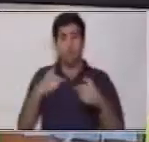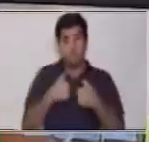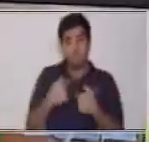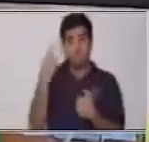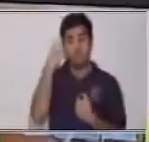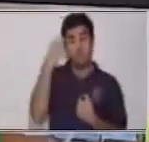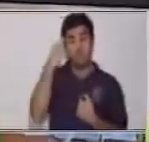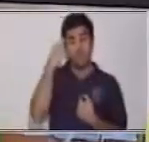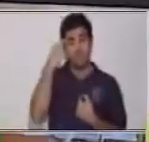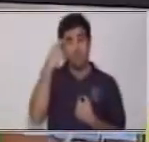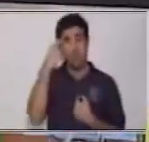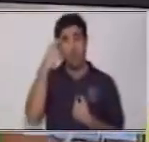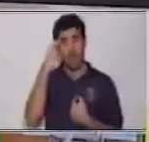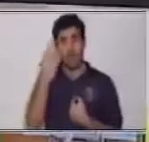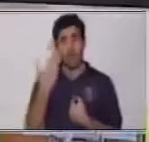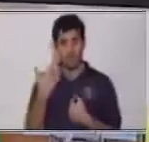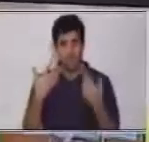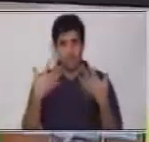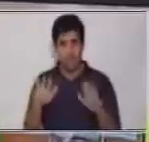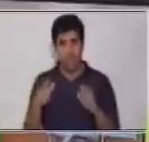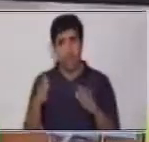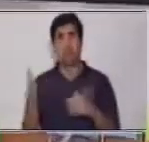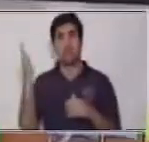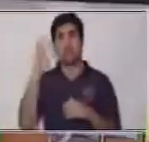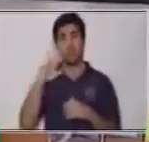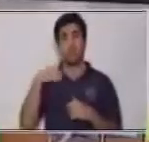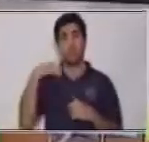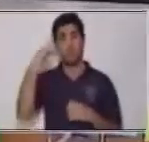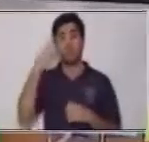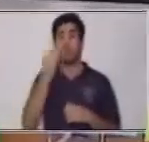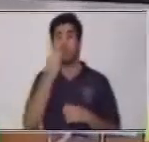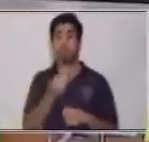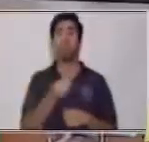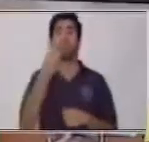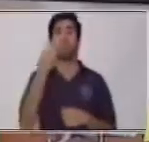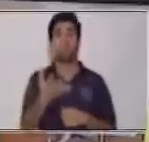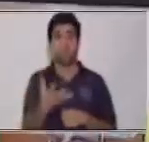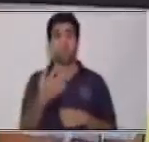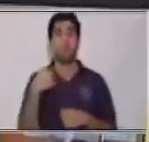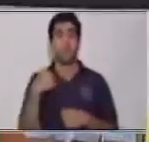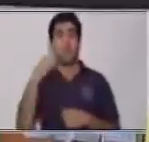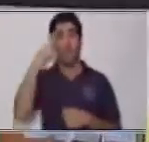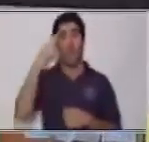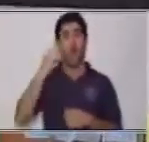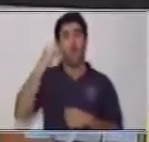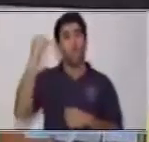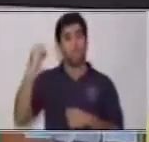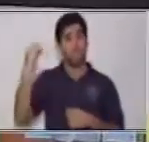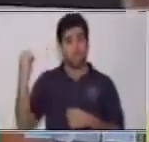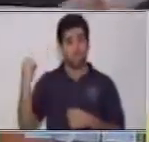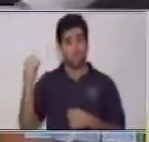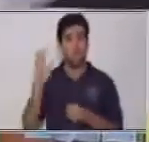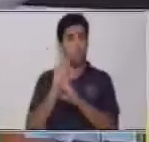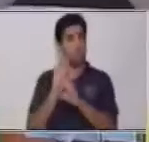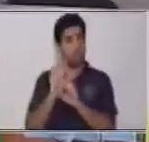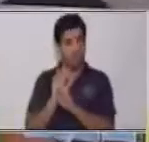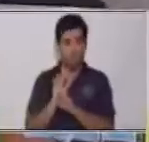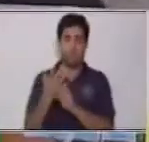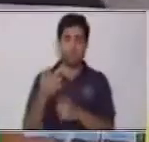objetivo es fundamentar todo lo que opina. Entonces, como ejemplo, podemos encontrar un